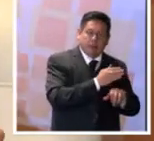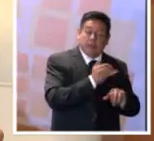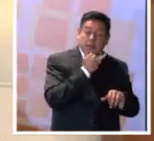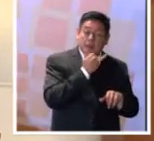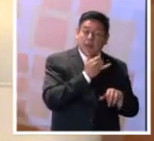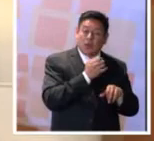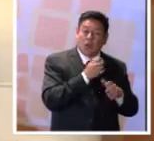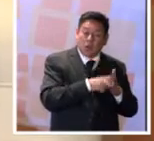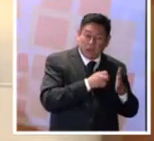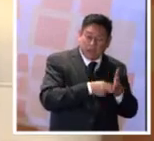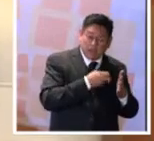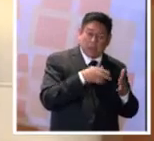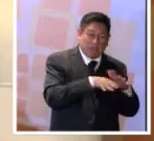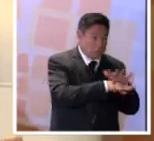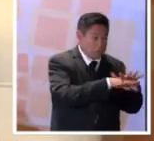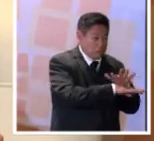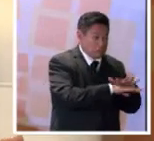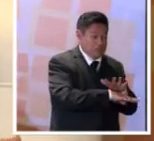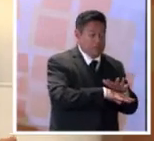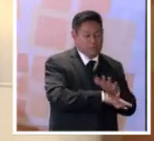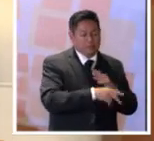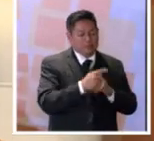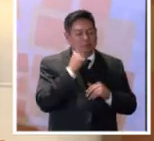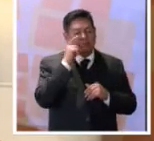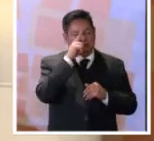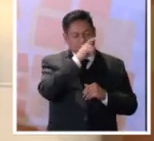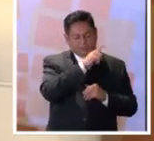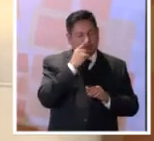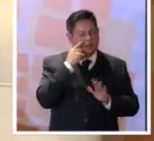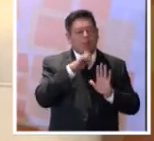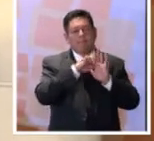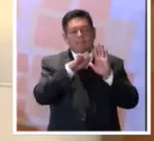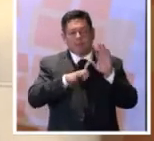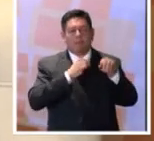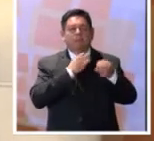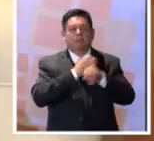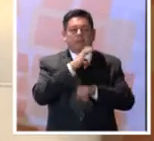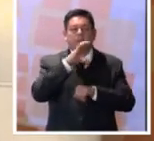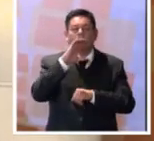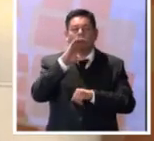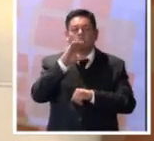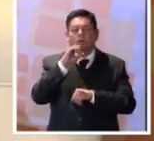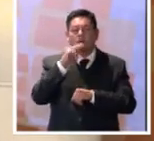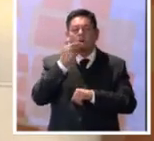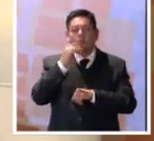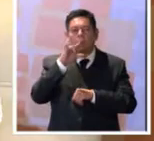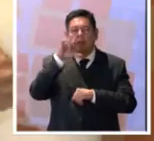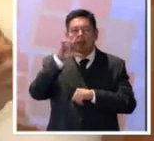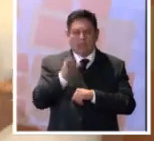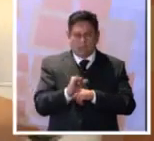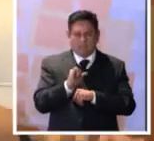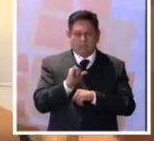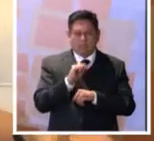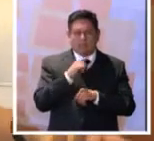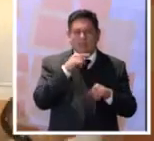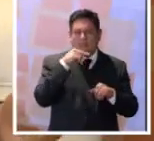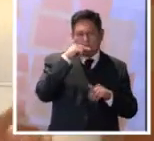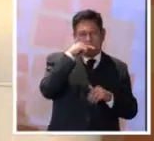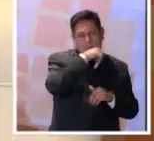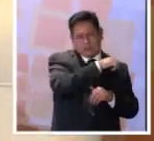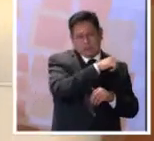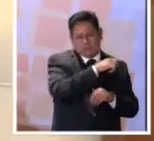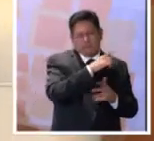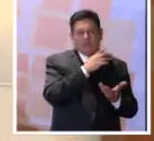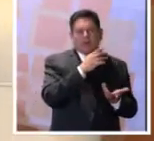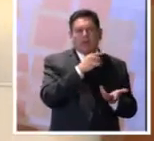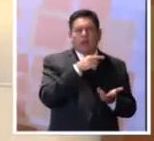otros estados, tiene una legislación, por lo menos formalmente, muy en pro de la paridad, y